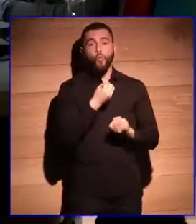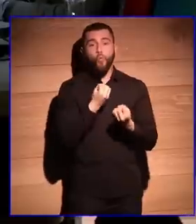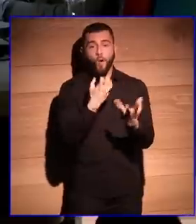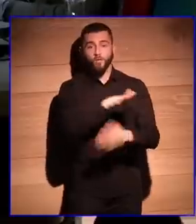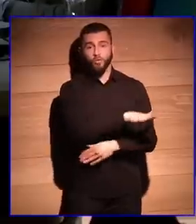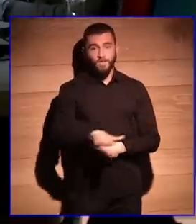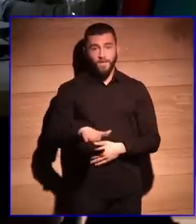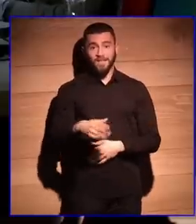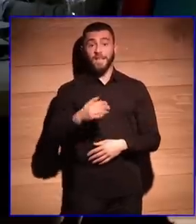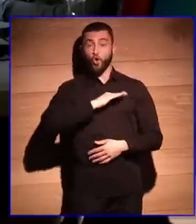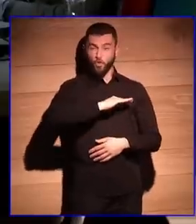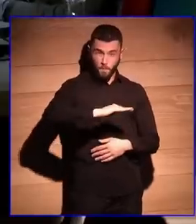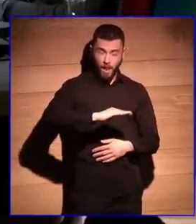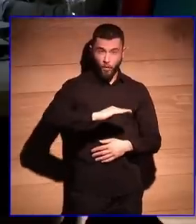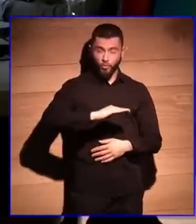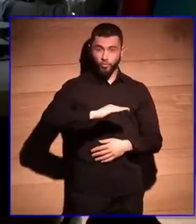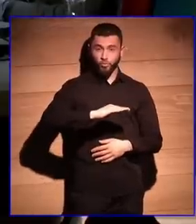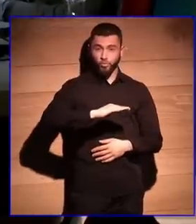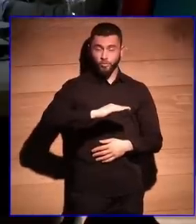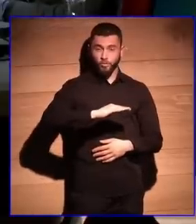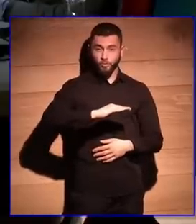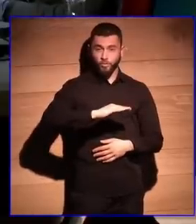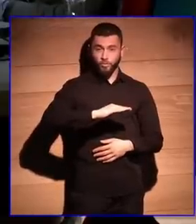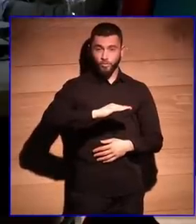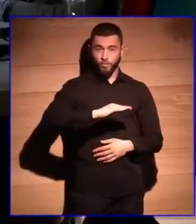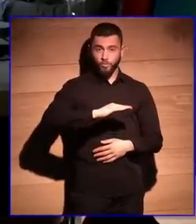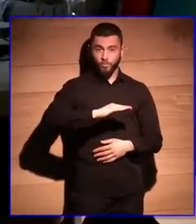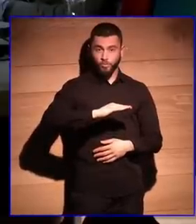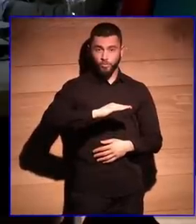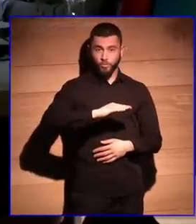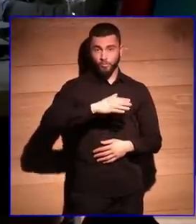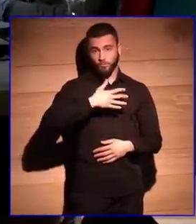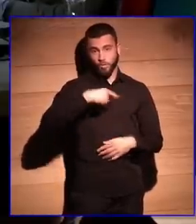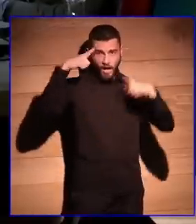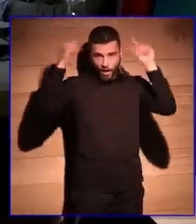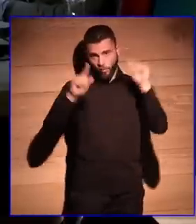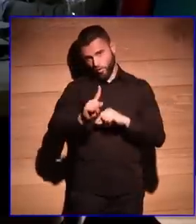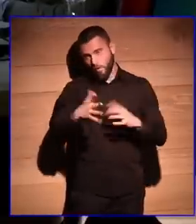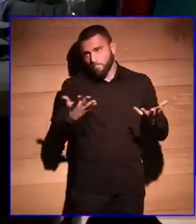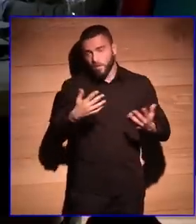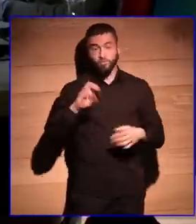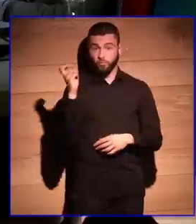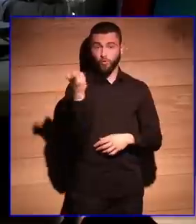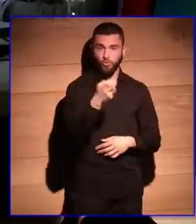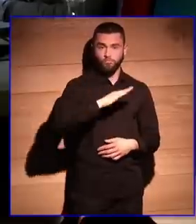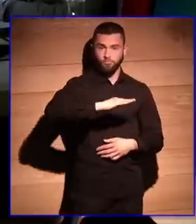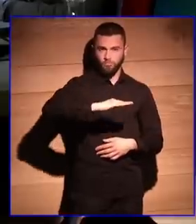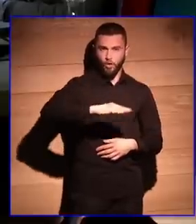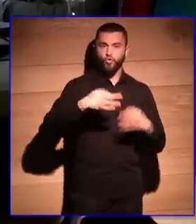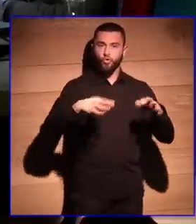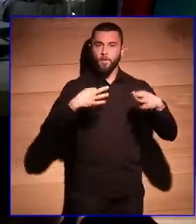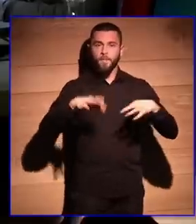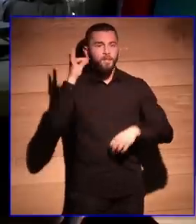infantiles, los malos, los villanos, hablo con excepción seguramente del lobo, ¿no? Pero los villanos suelen ser mujeres,